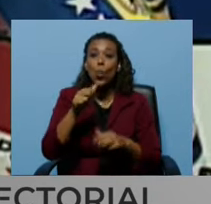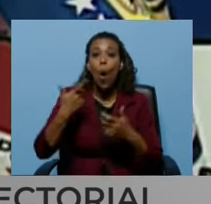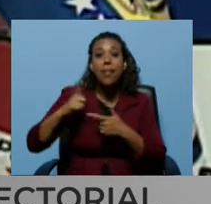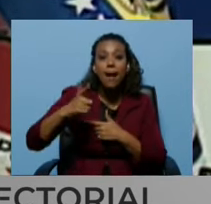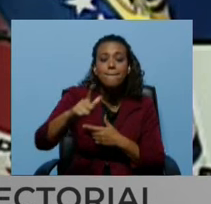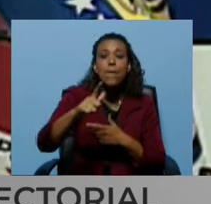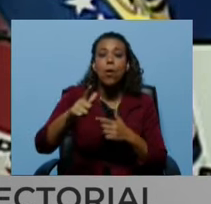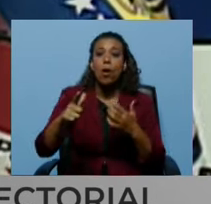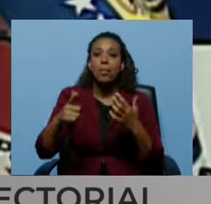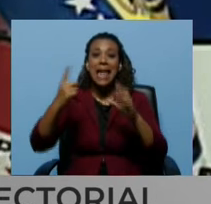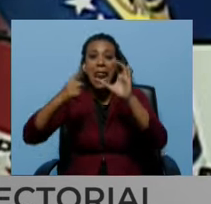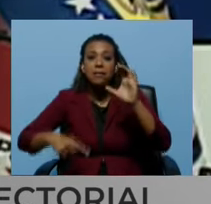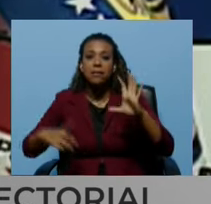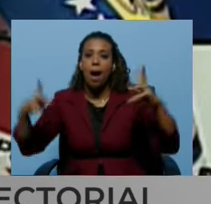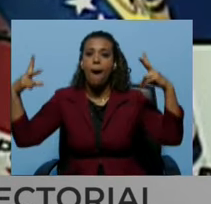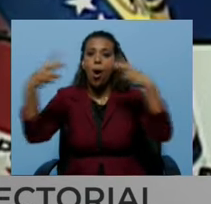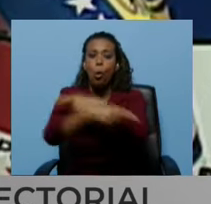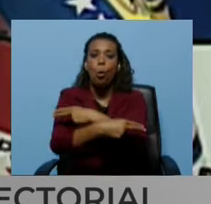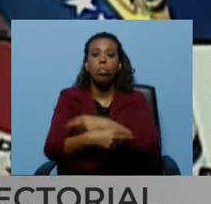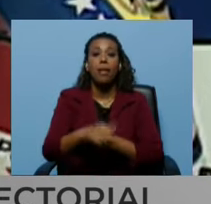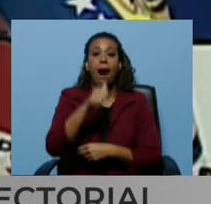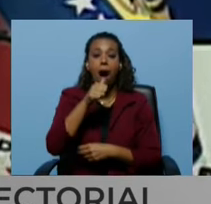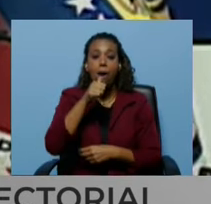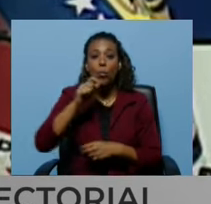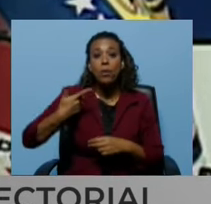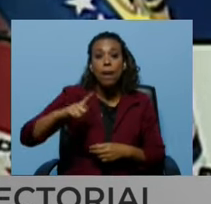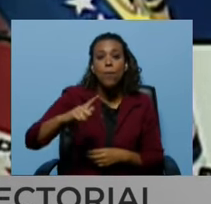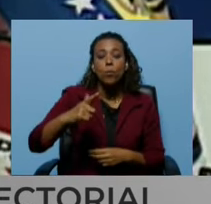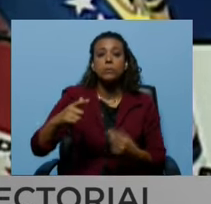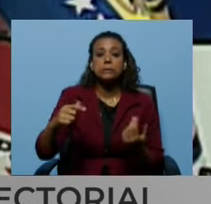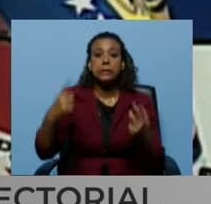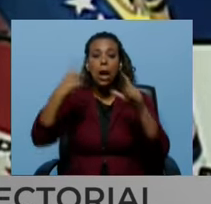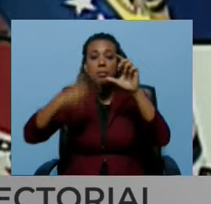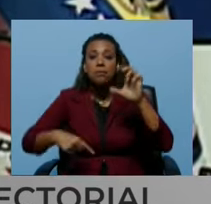transporte, básicamente. Agua, luz y transporte.